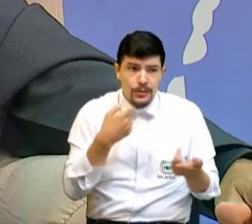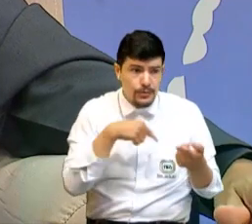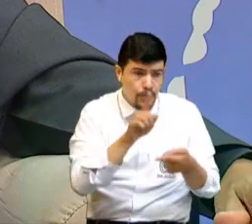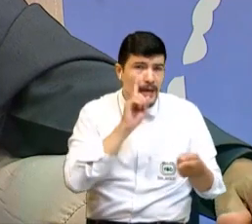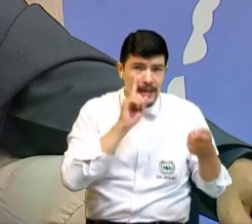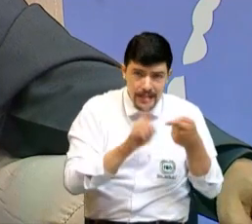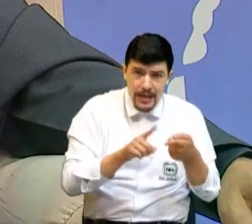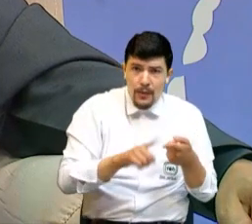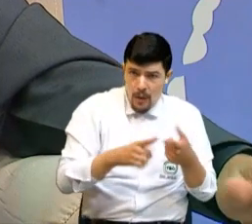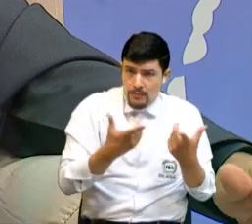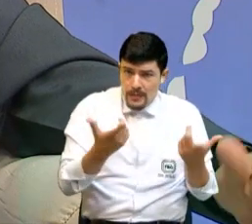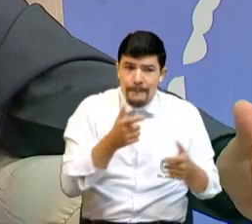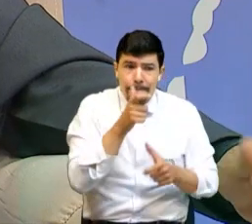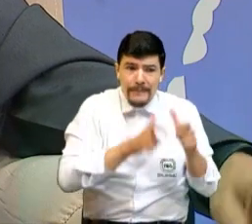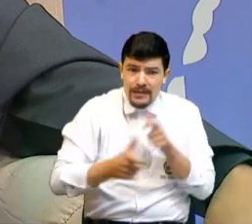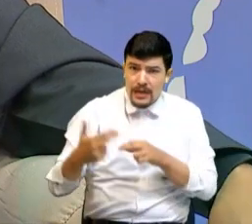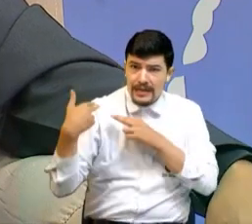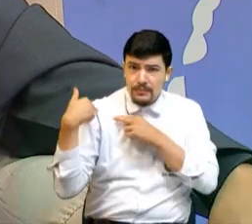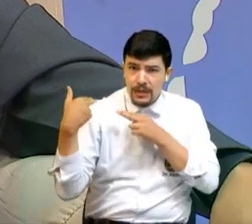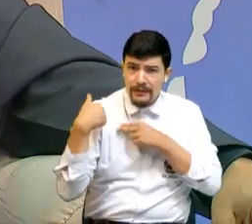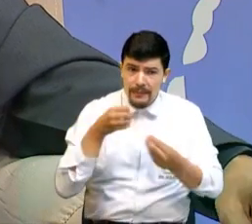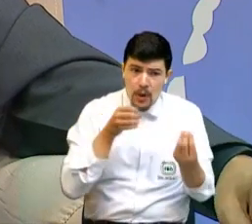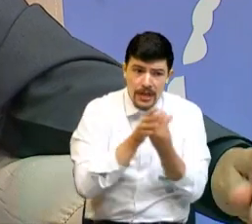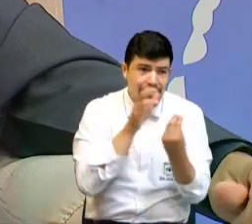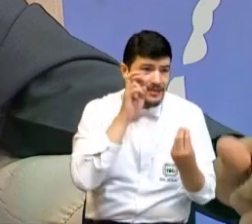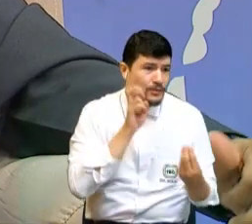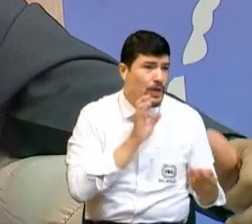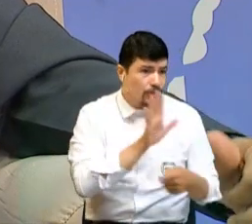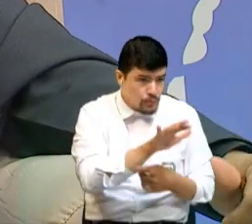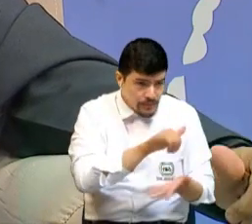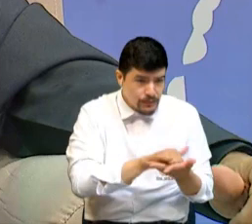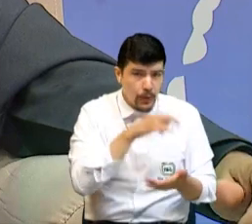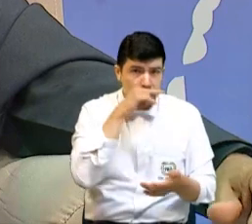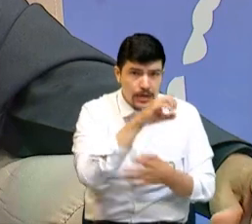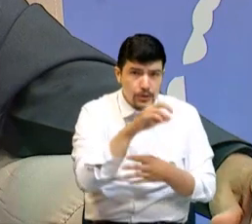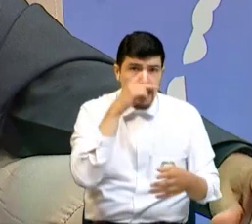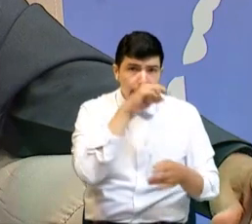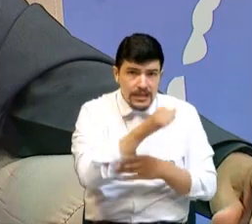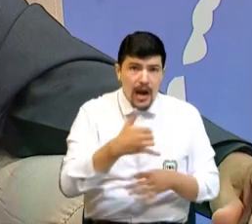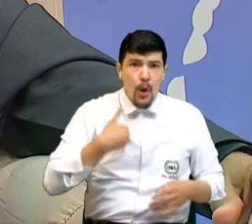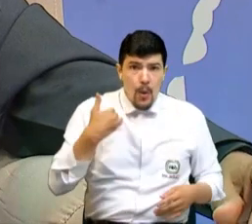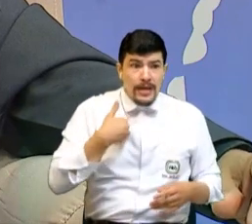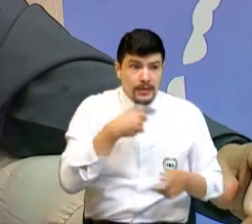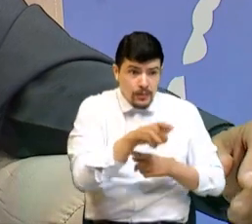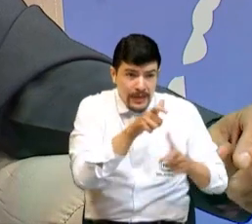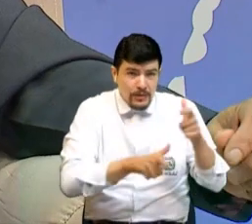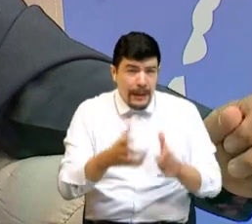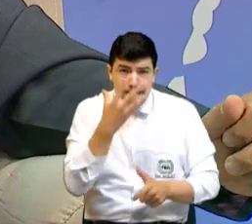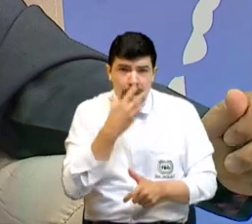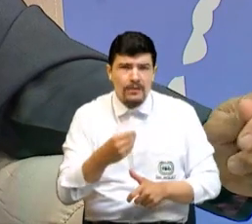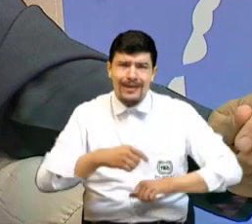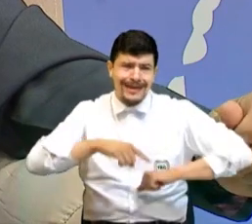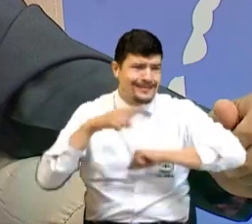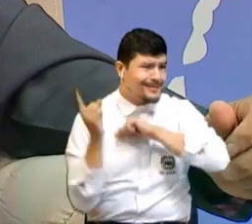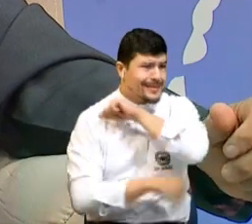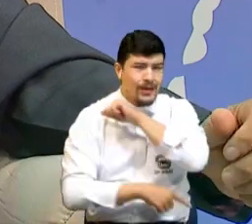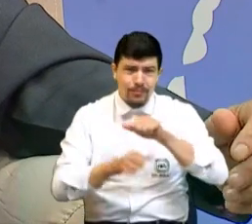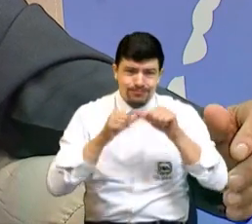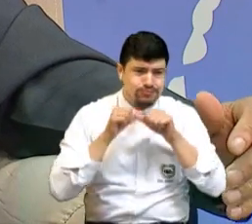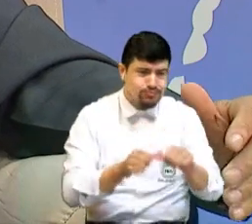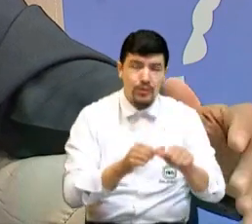incrementar las penas, llegando hasta los lindes incluso de la cadena